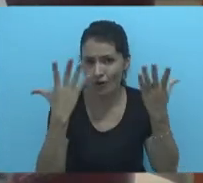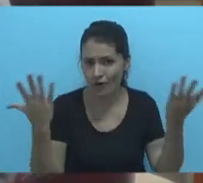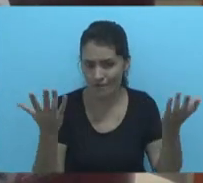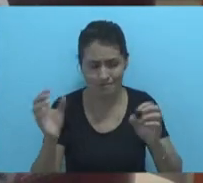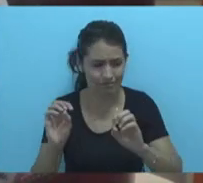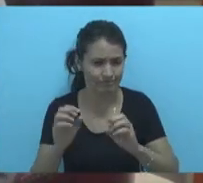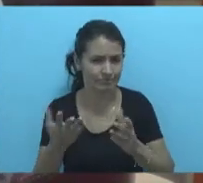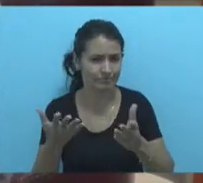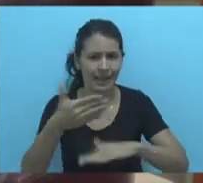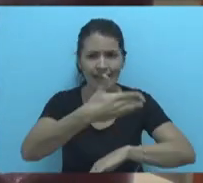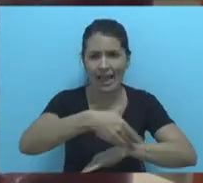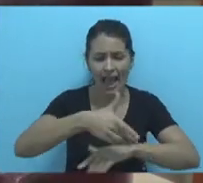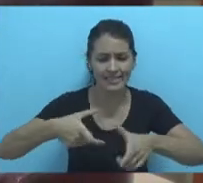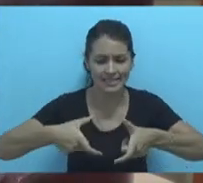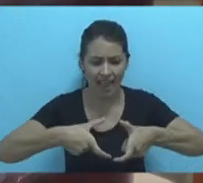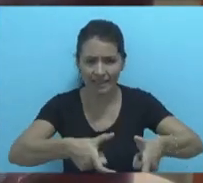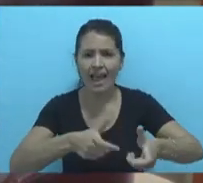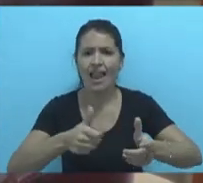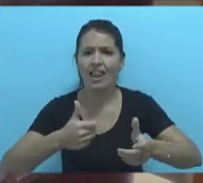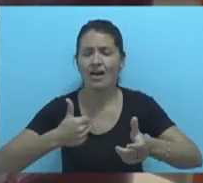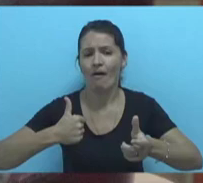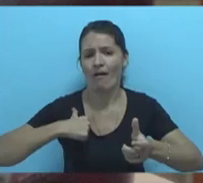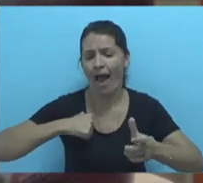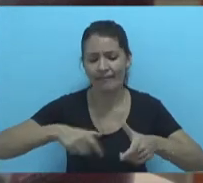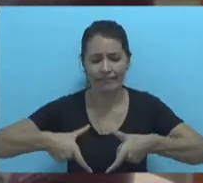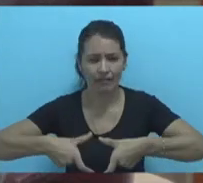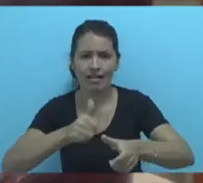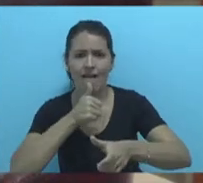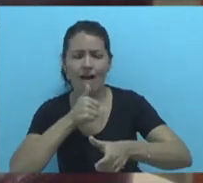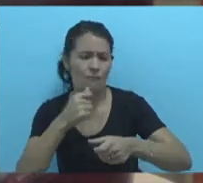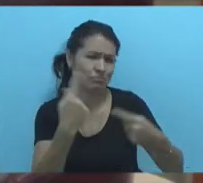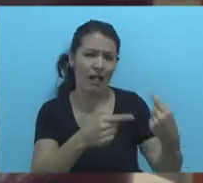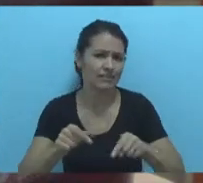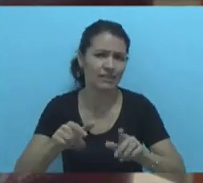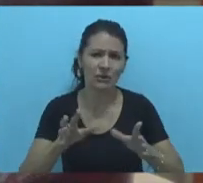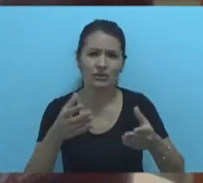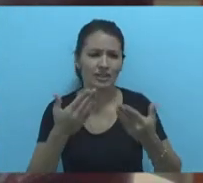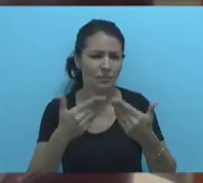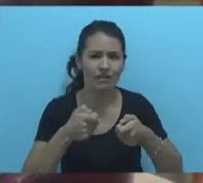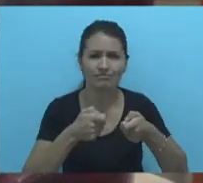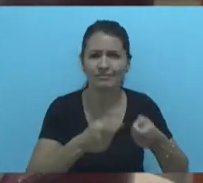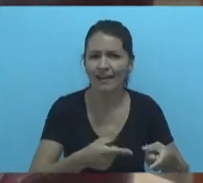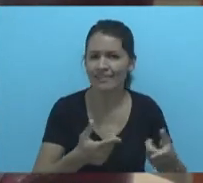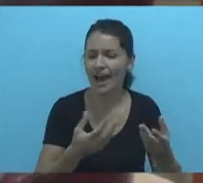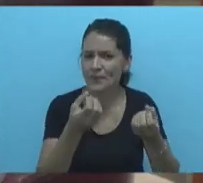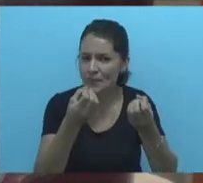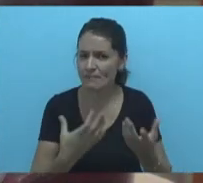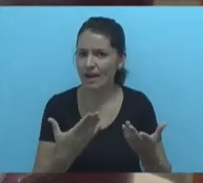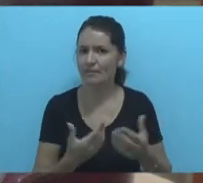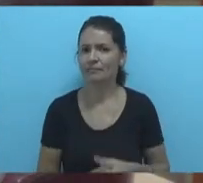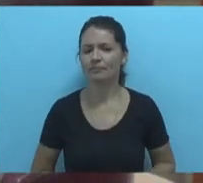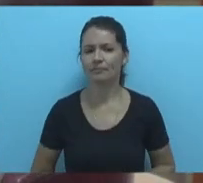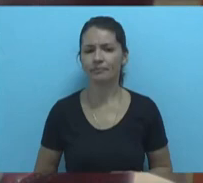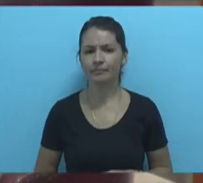que pujaban por darle un lugar en la ciudad a muchas familias que no tenían forma de